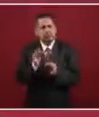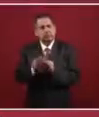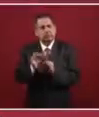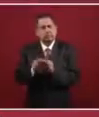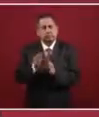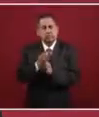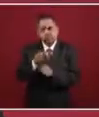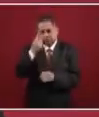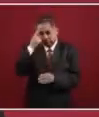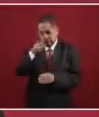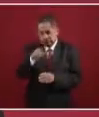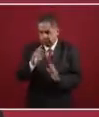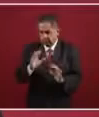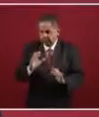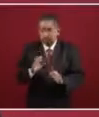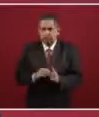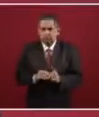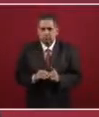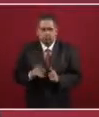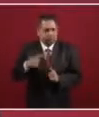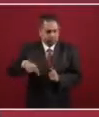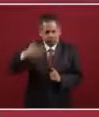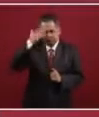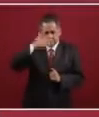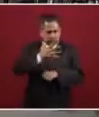y nada más que se sepa